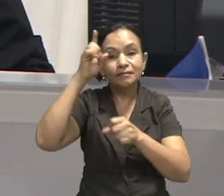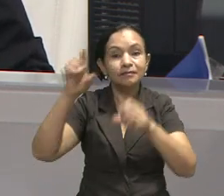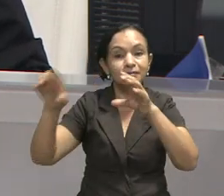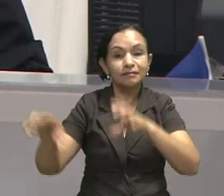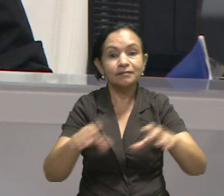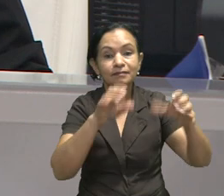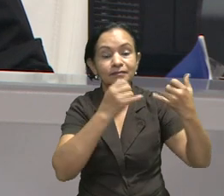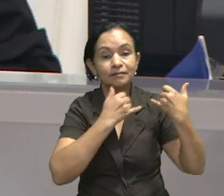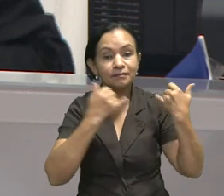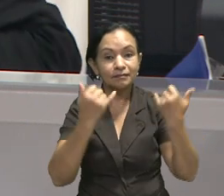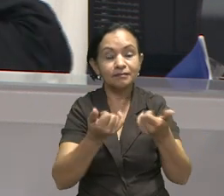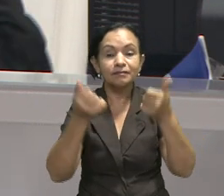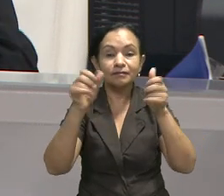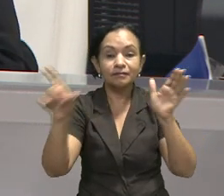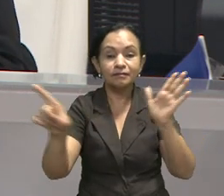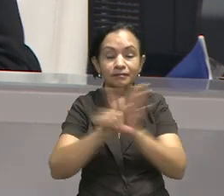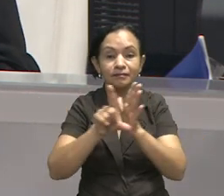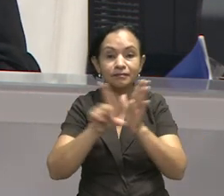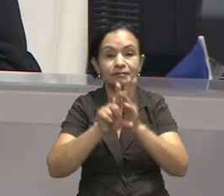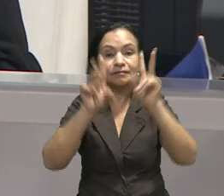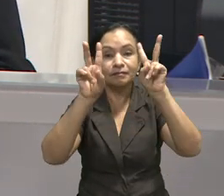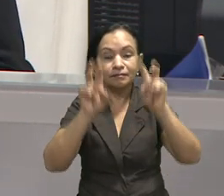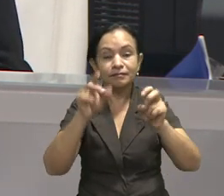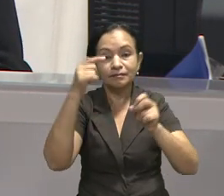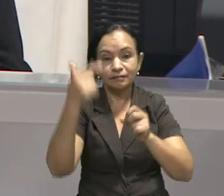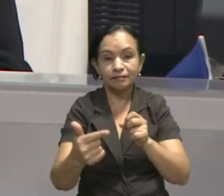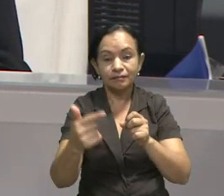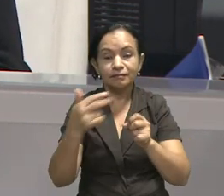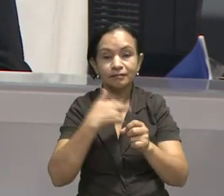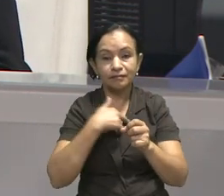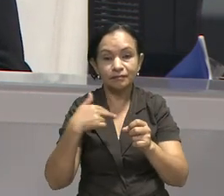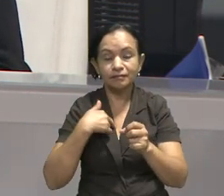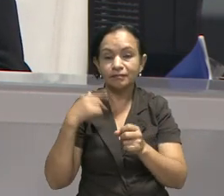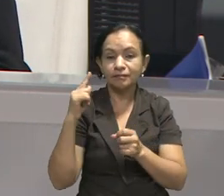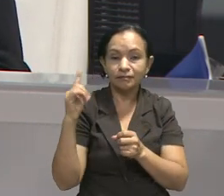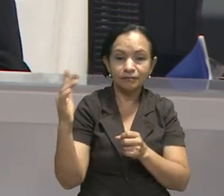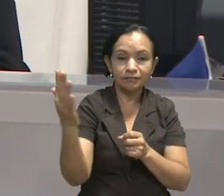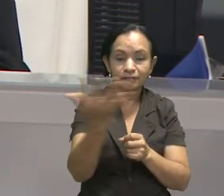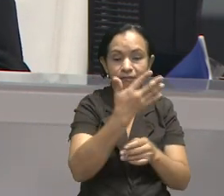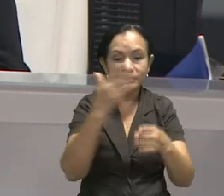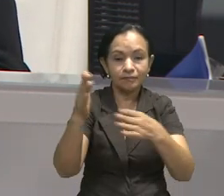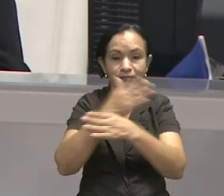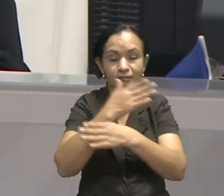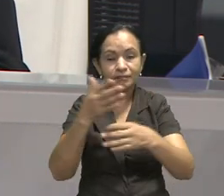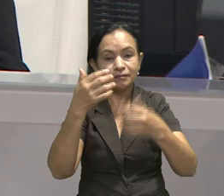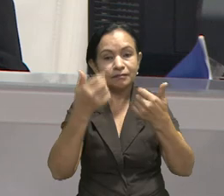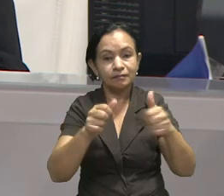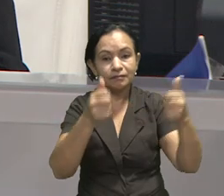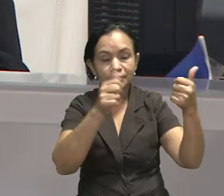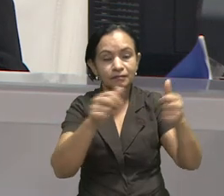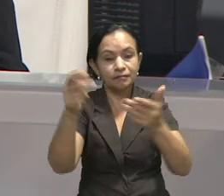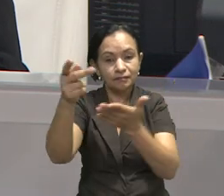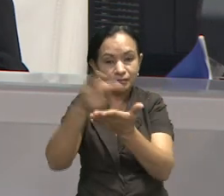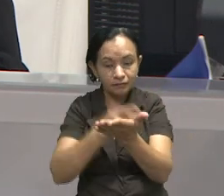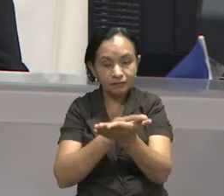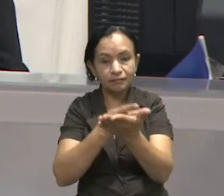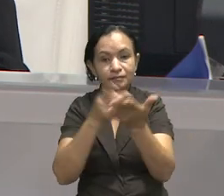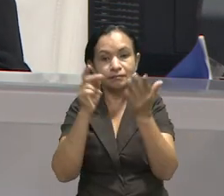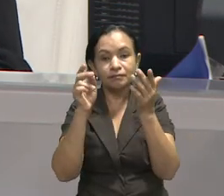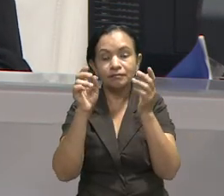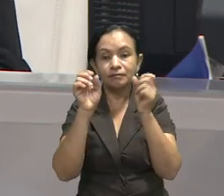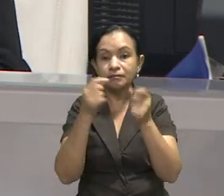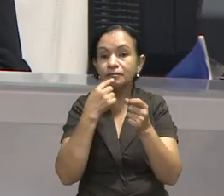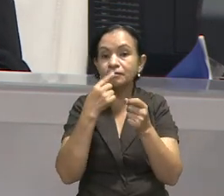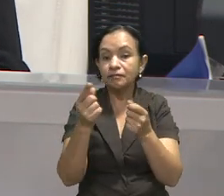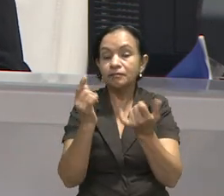de la institución conforme las leyes de la materia. G. Ejecutar todos los actos, suscribir todos los contratos y aprobar los proyectos que expresamente